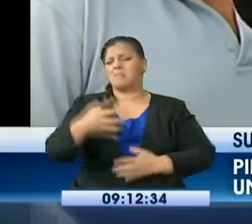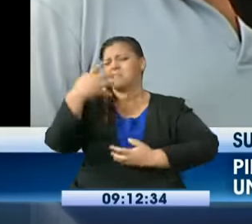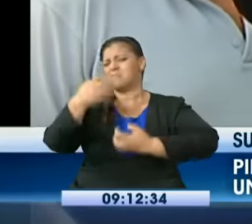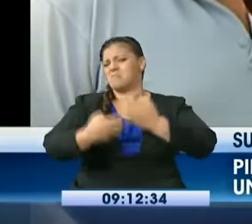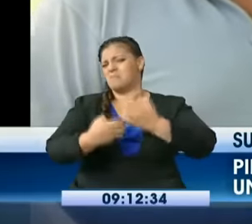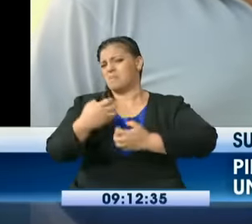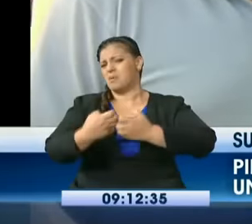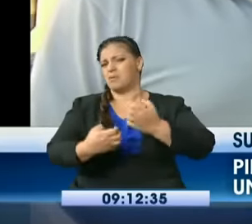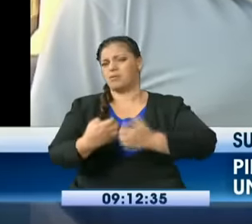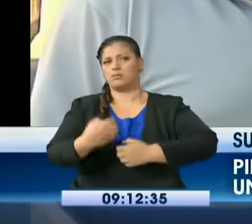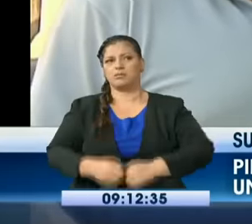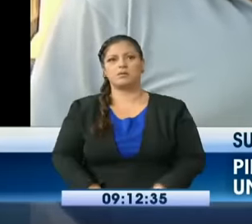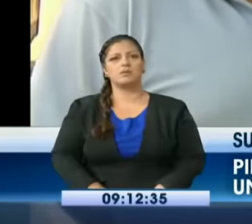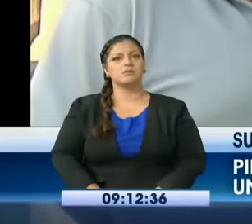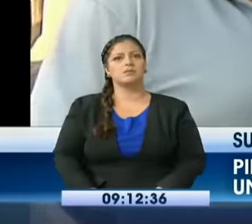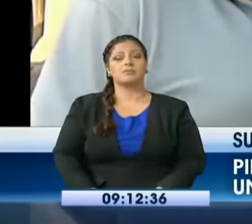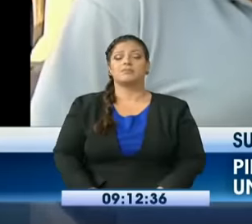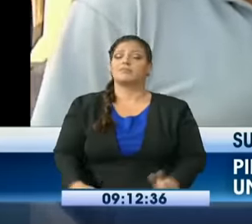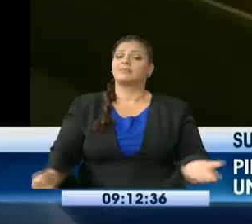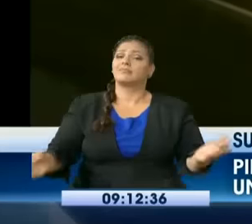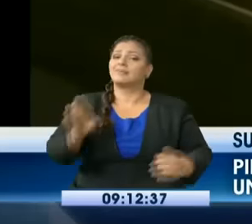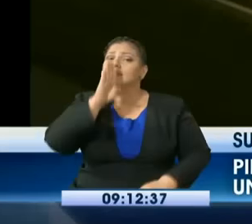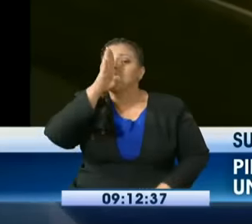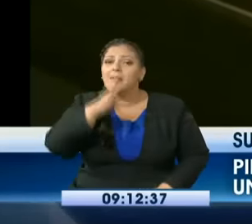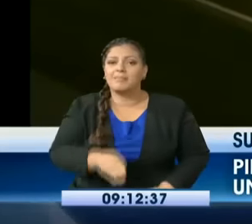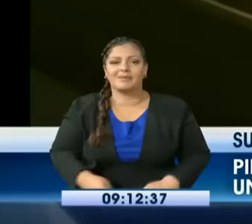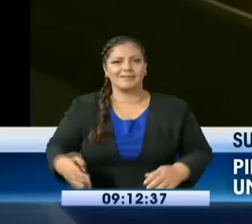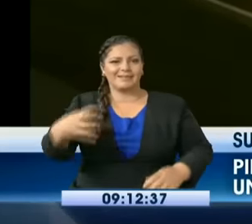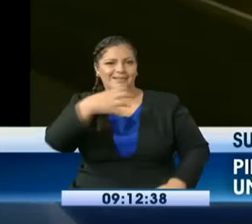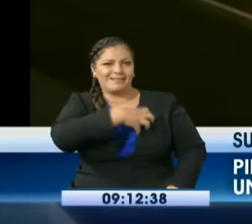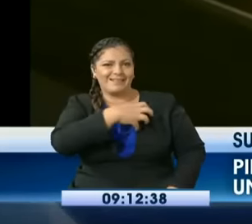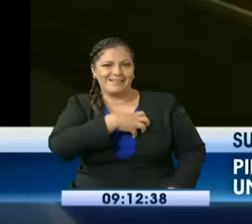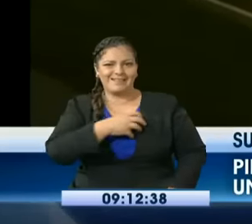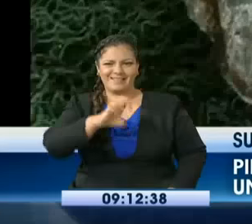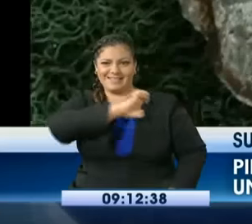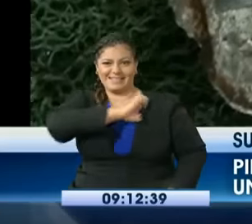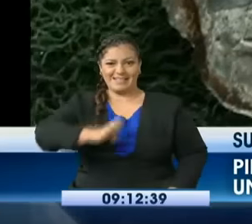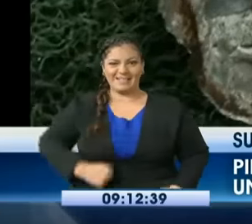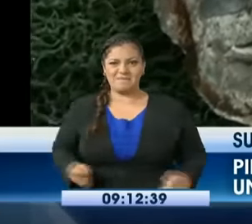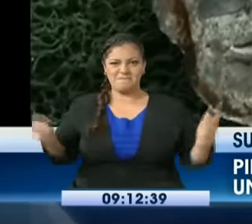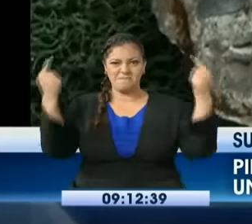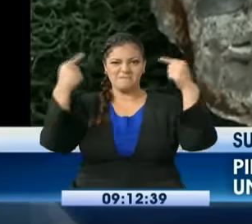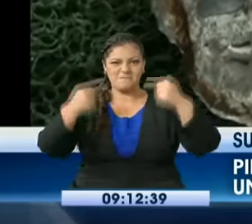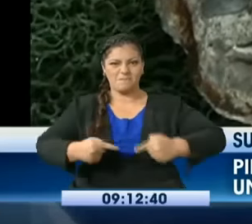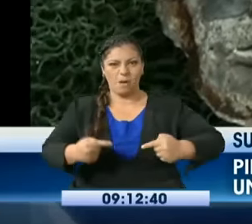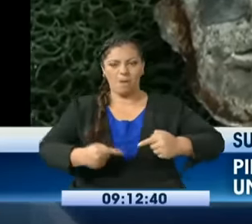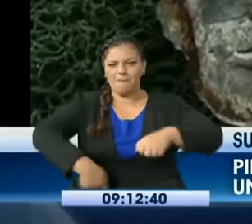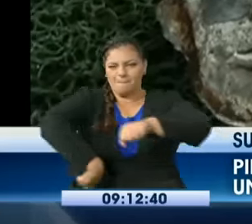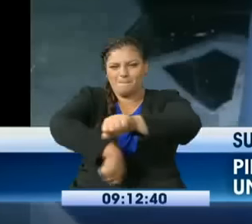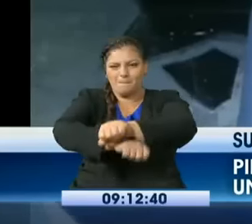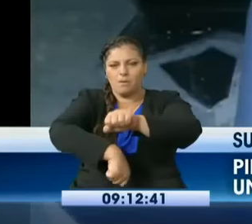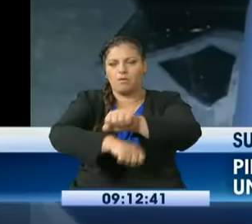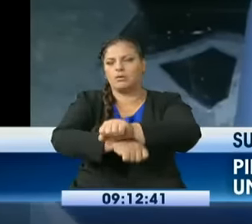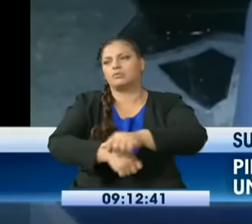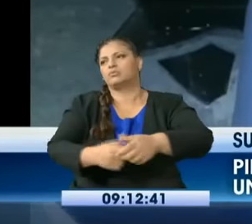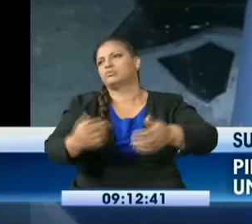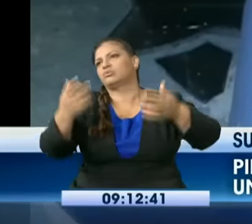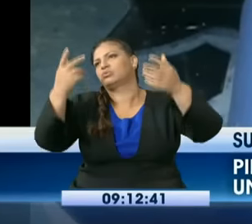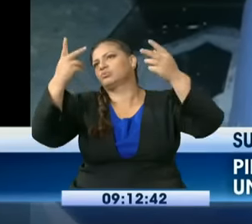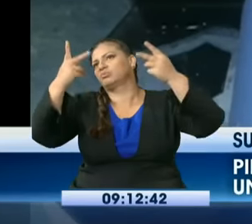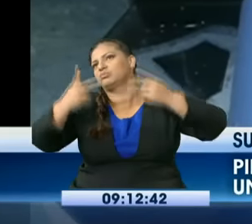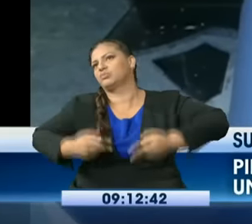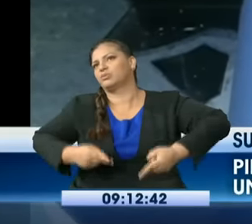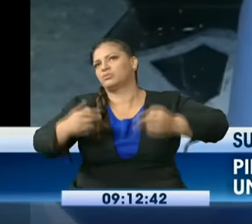cada evento que tiene estos, los clásicos del Astillero, como se llaman normalmente. Cada evento, así gane